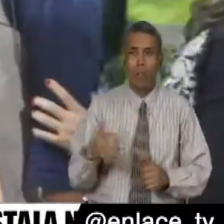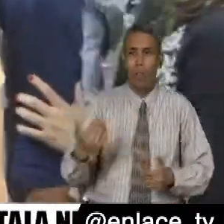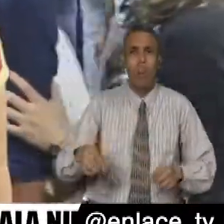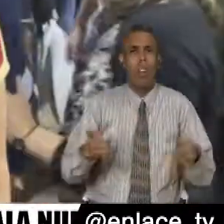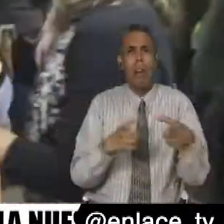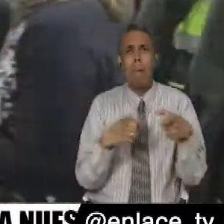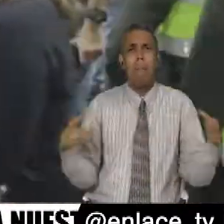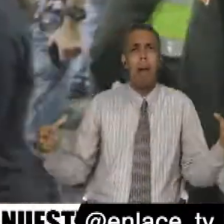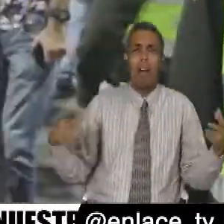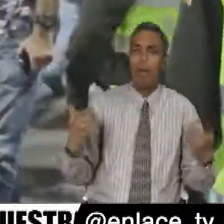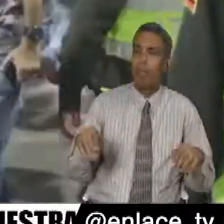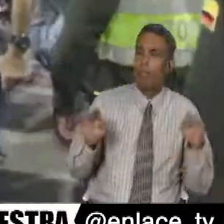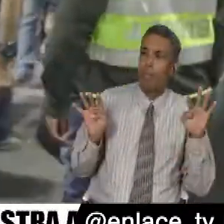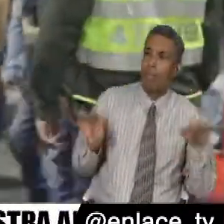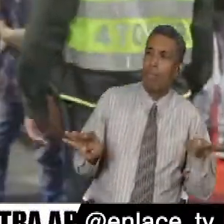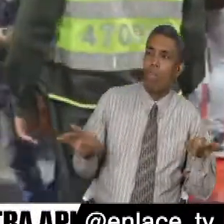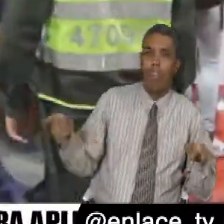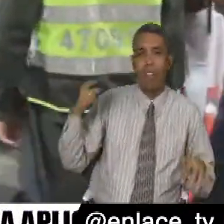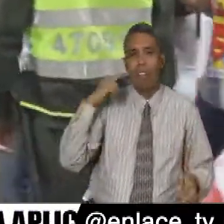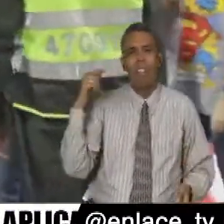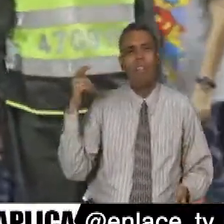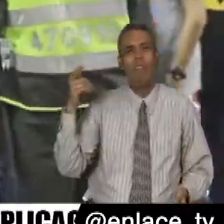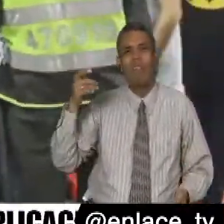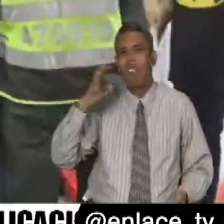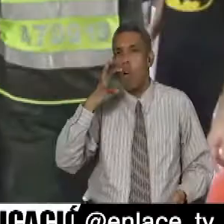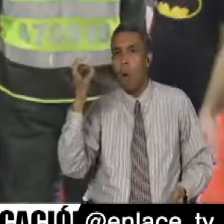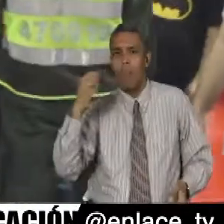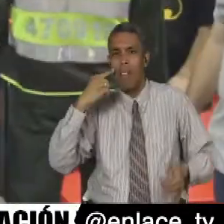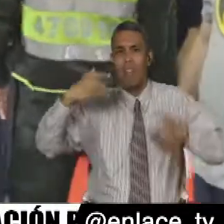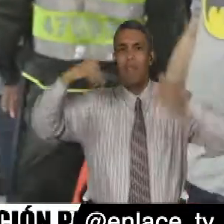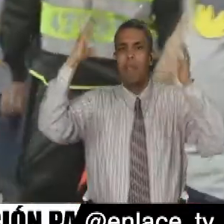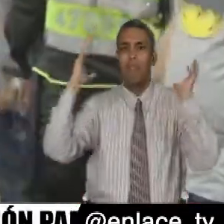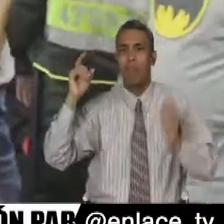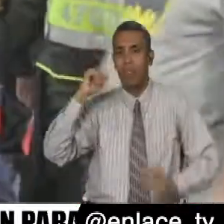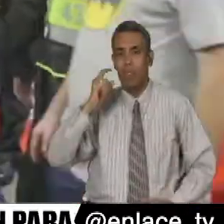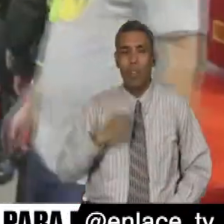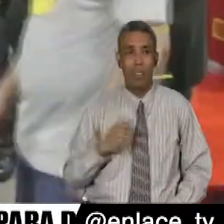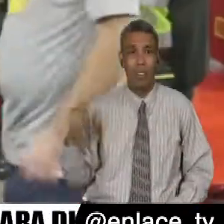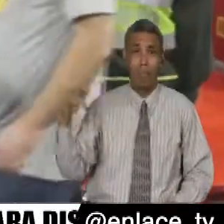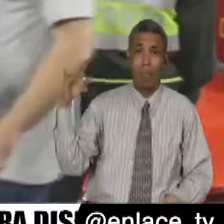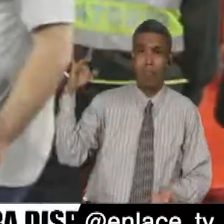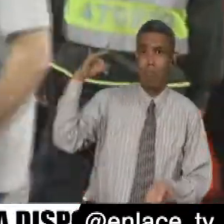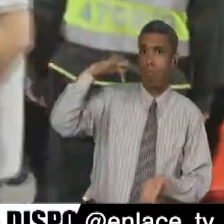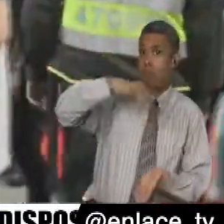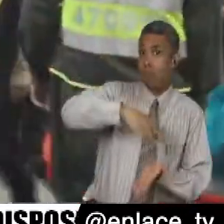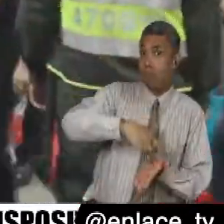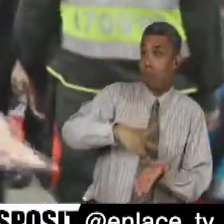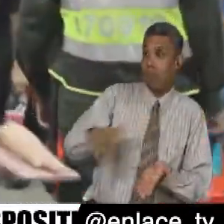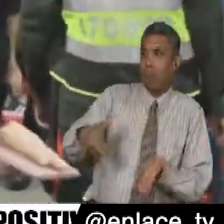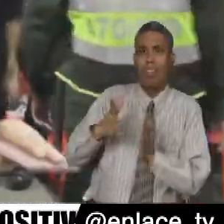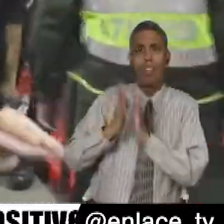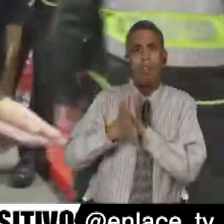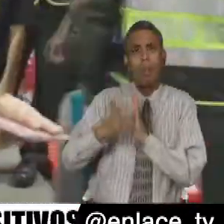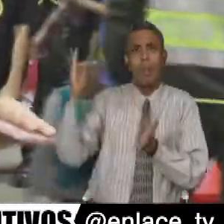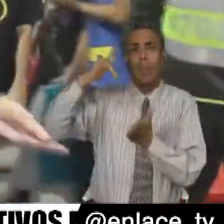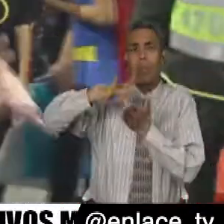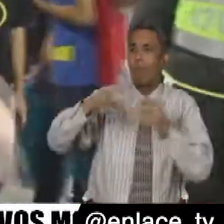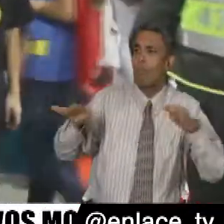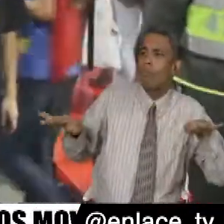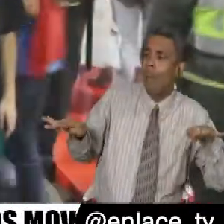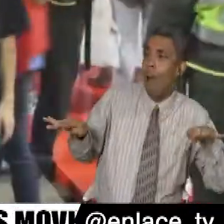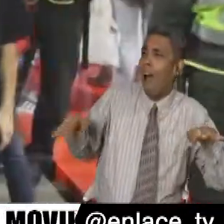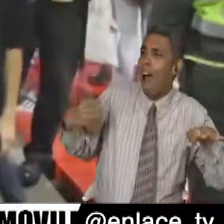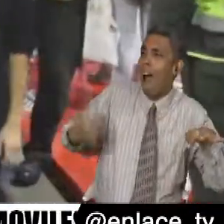actor de juego de tronos game of thrones el que personifica a jamie lynn ser aquí estuvo y esto fue la sensación en el sitio